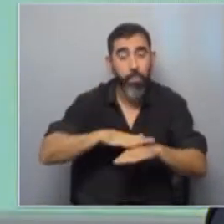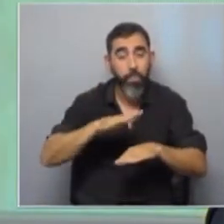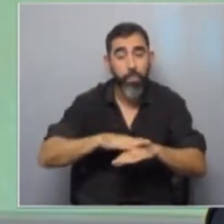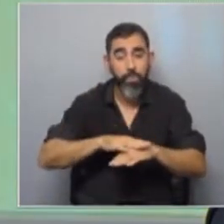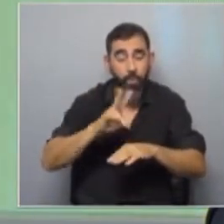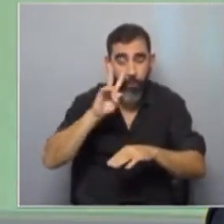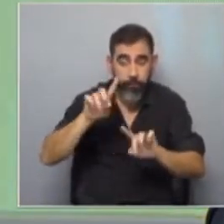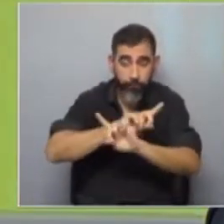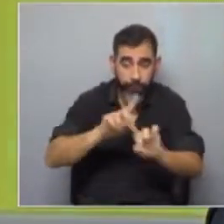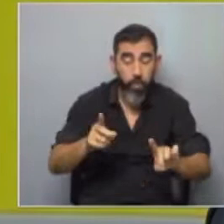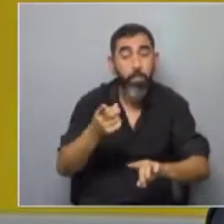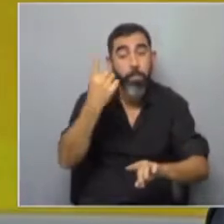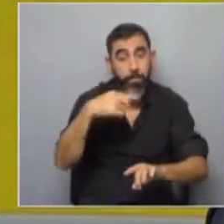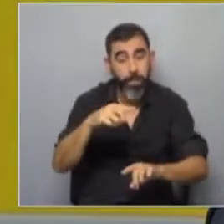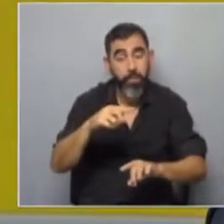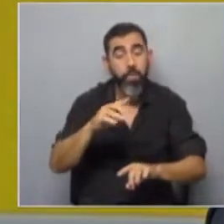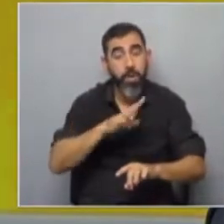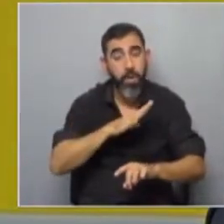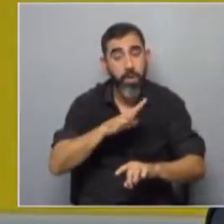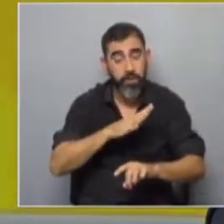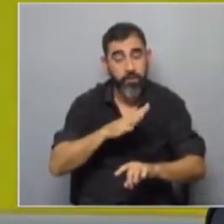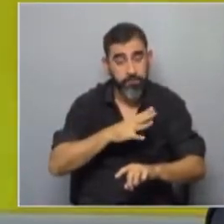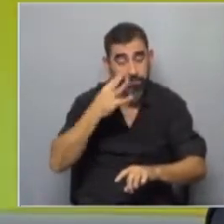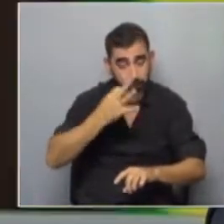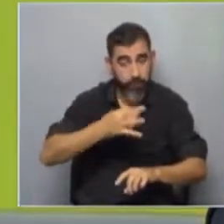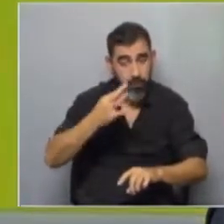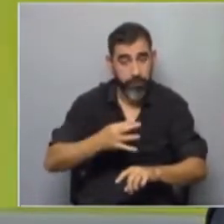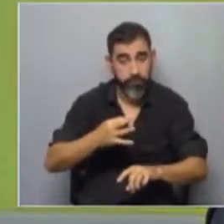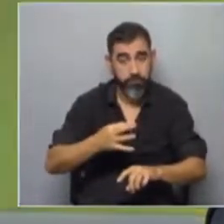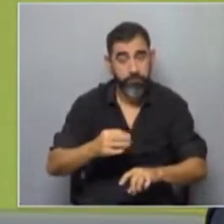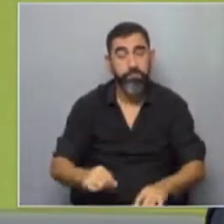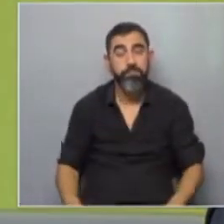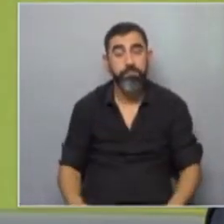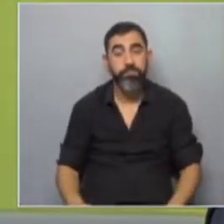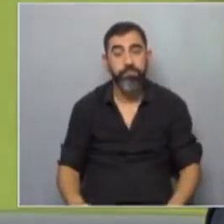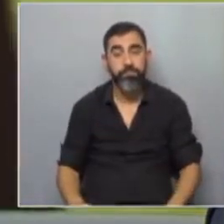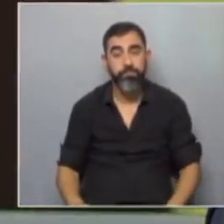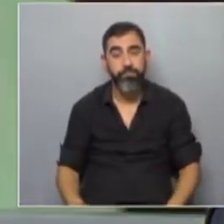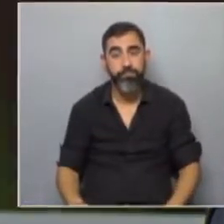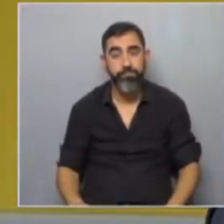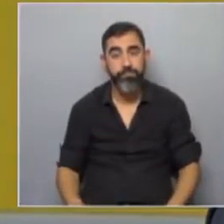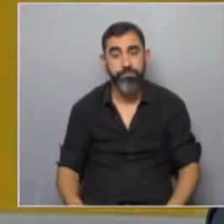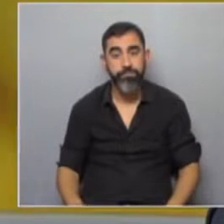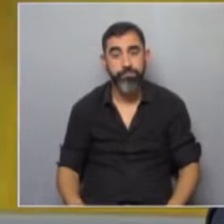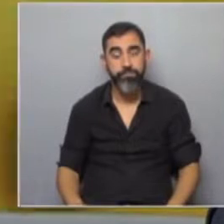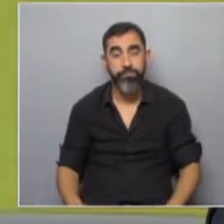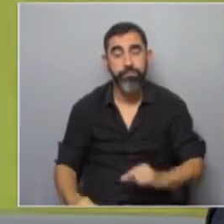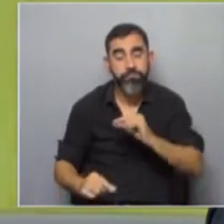creía desaparecidas de nuestro territorio y que todavía quedan algunas, con lo cual se redobla la preocupación, ¿no? Bueno, en realidad yo